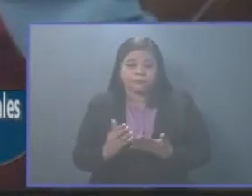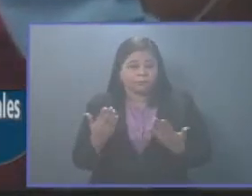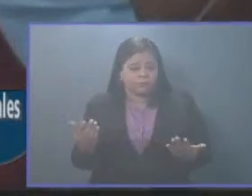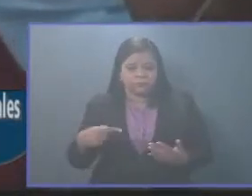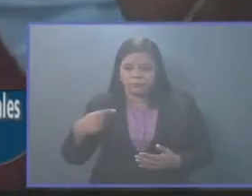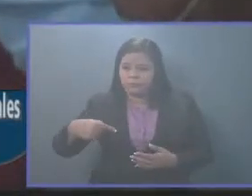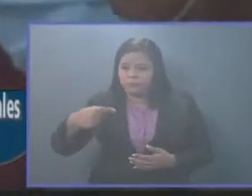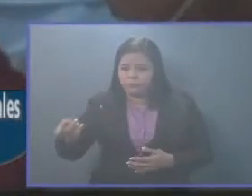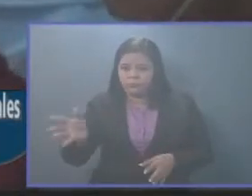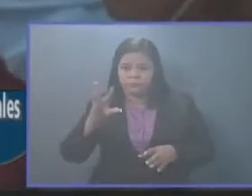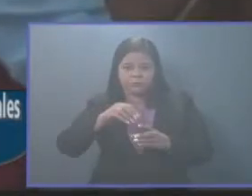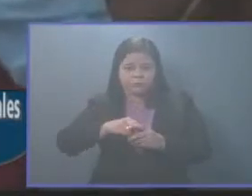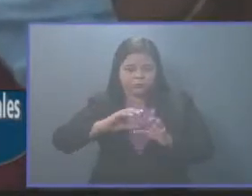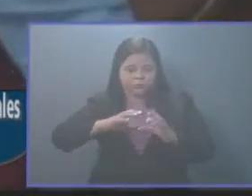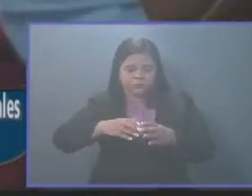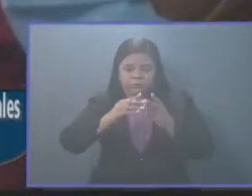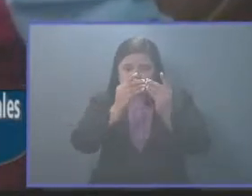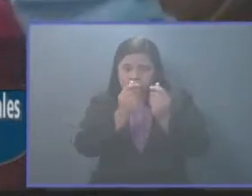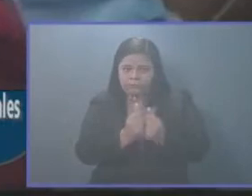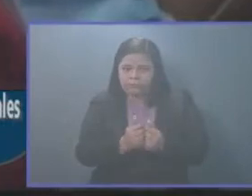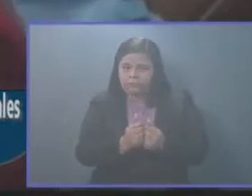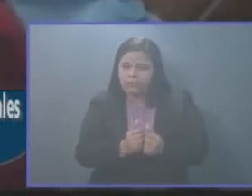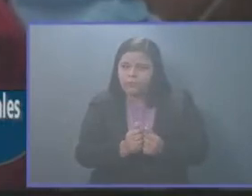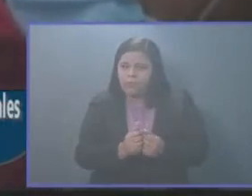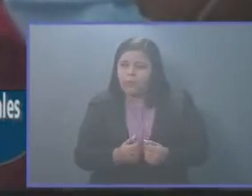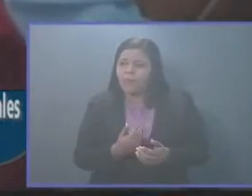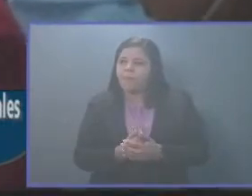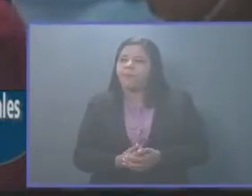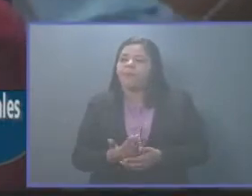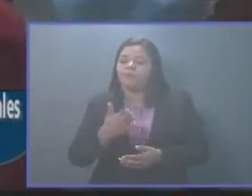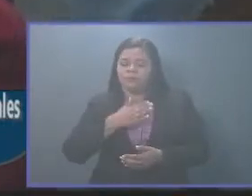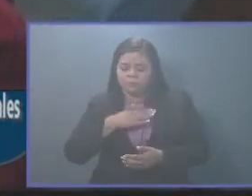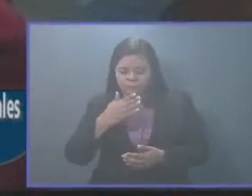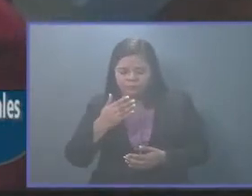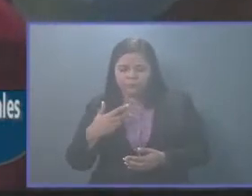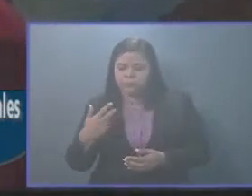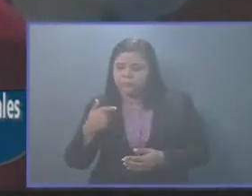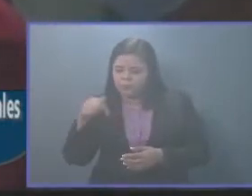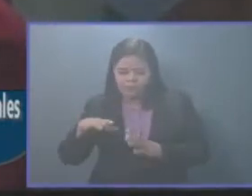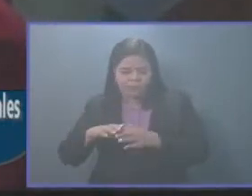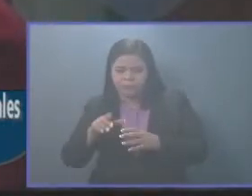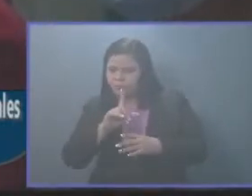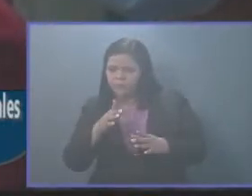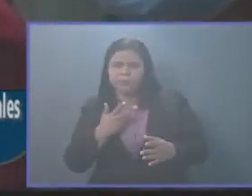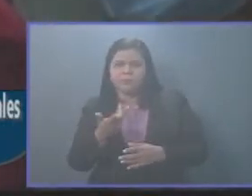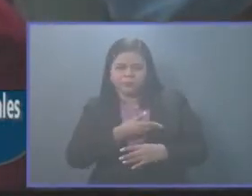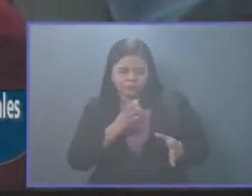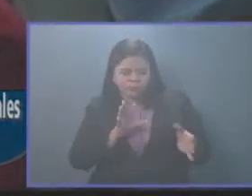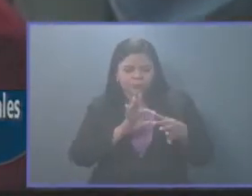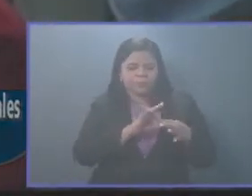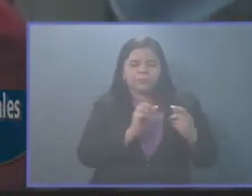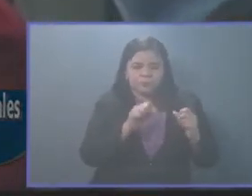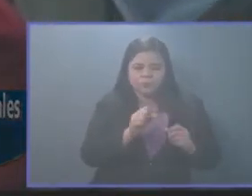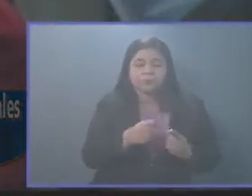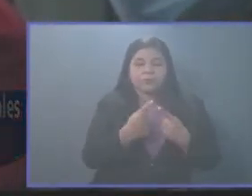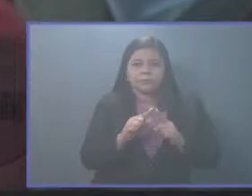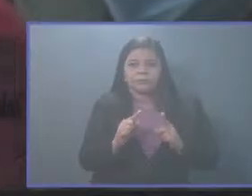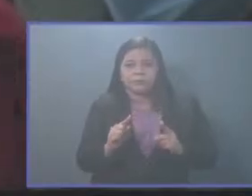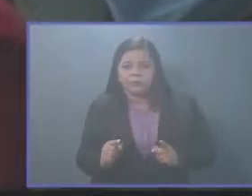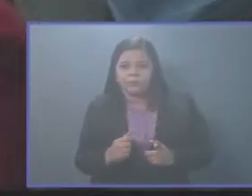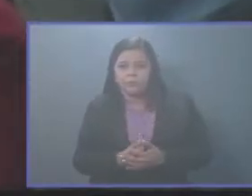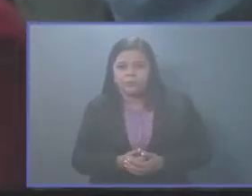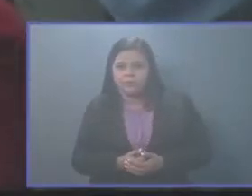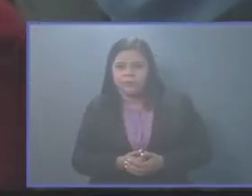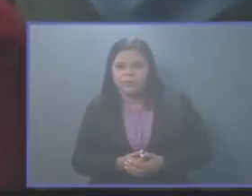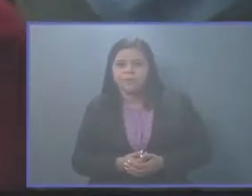permanentemente en la Comisión de Hacienda, no es esta comisión, pero estamos vinculados evidentemente, en la Comisión